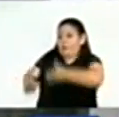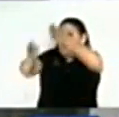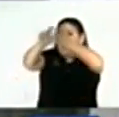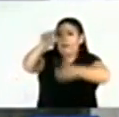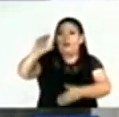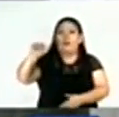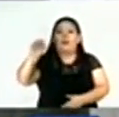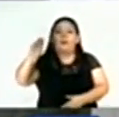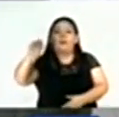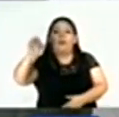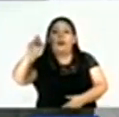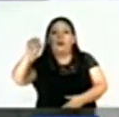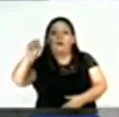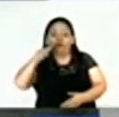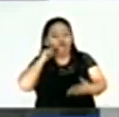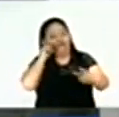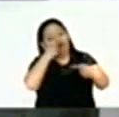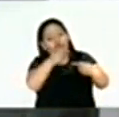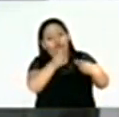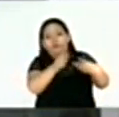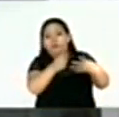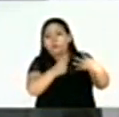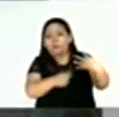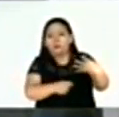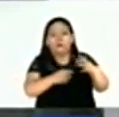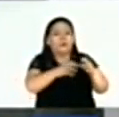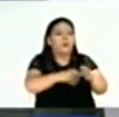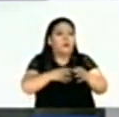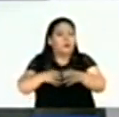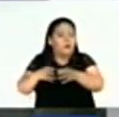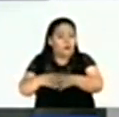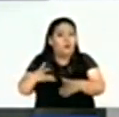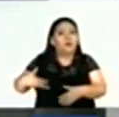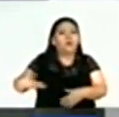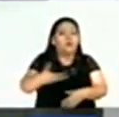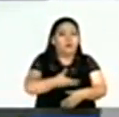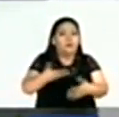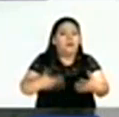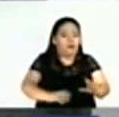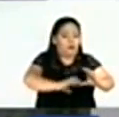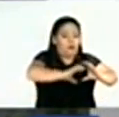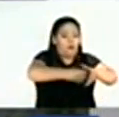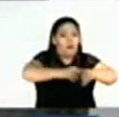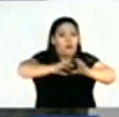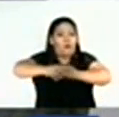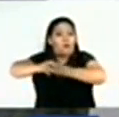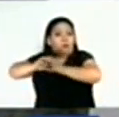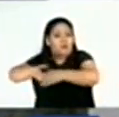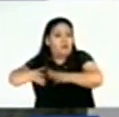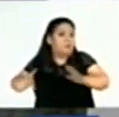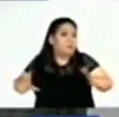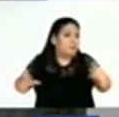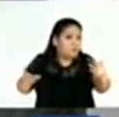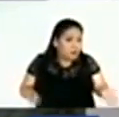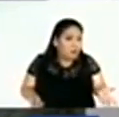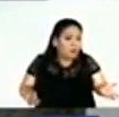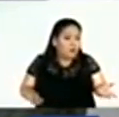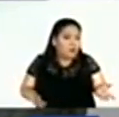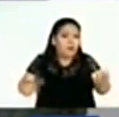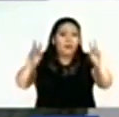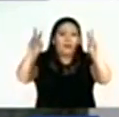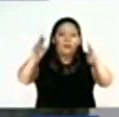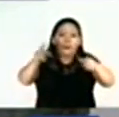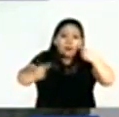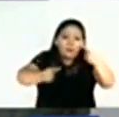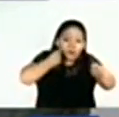están representados todos los sectores y todo el país. Tenemos comités de cada sector y, por ejemplo, el sector de turismo, el